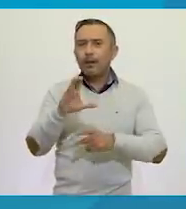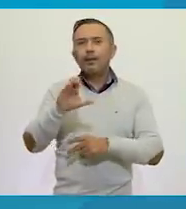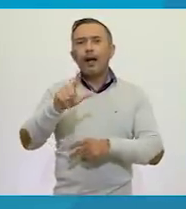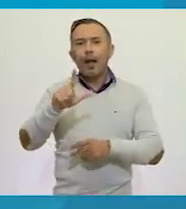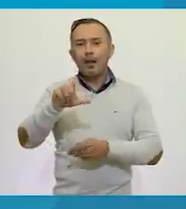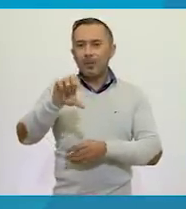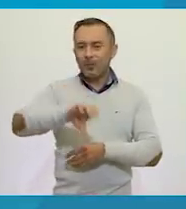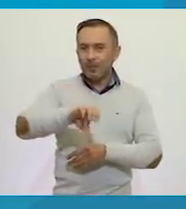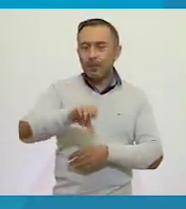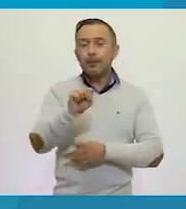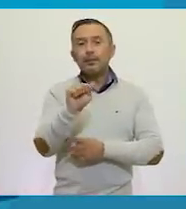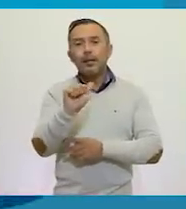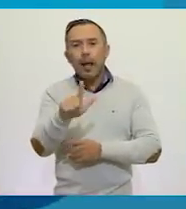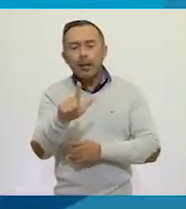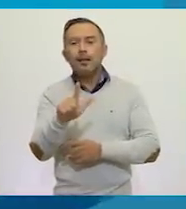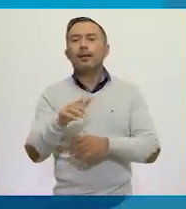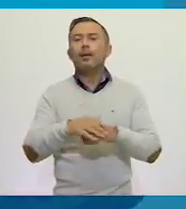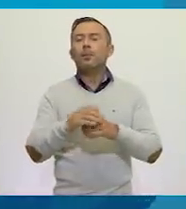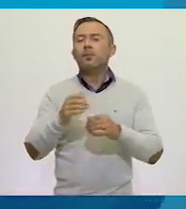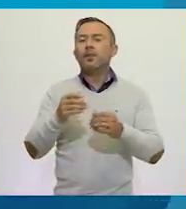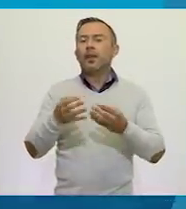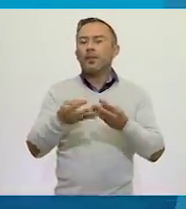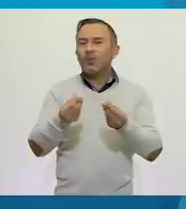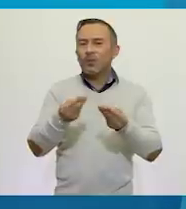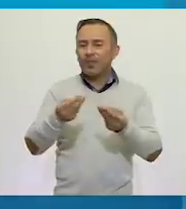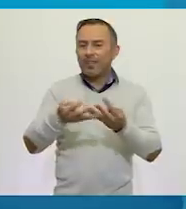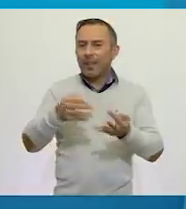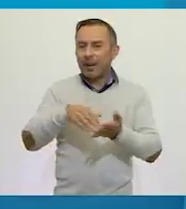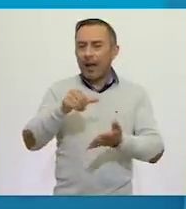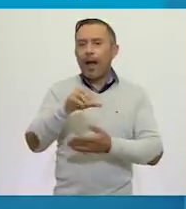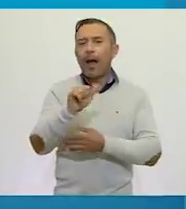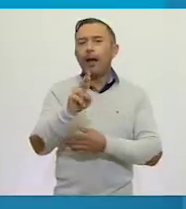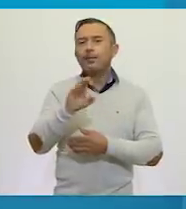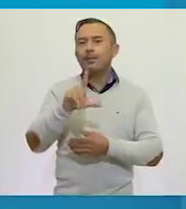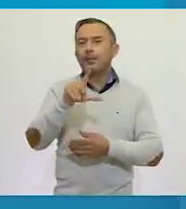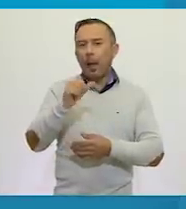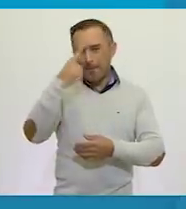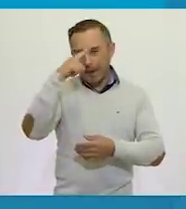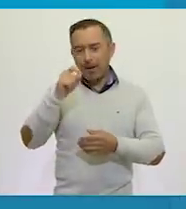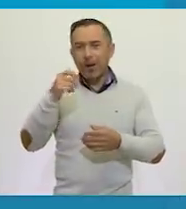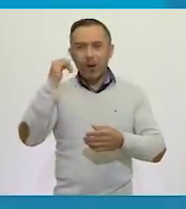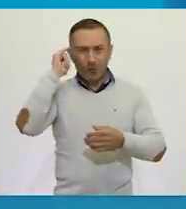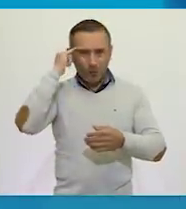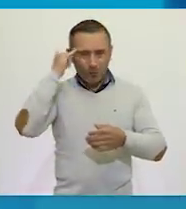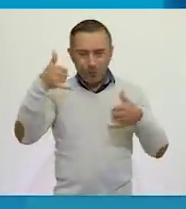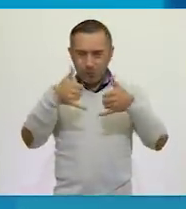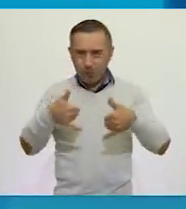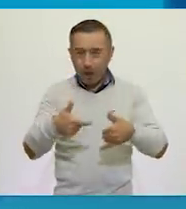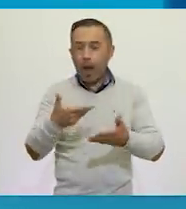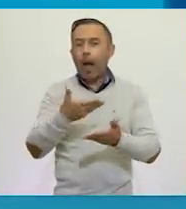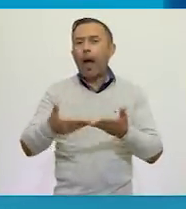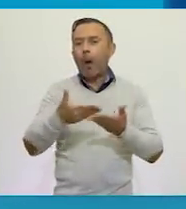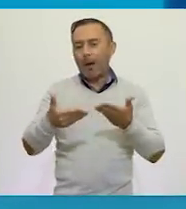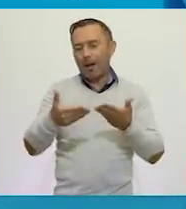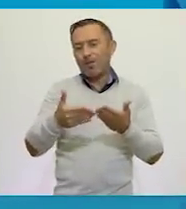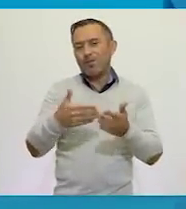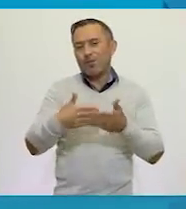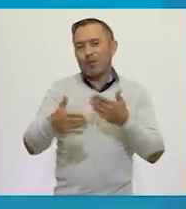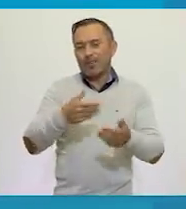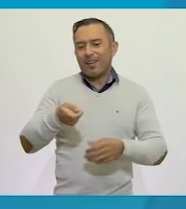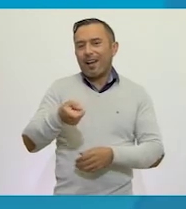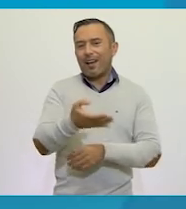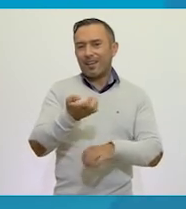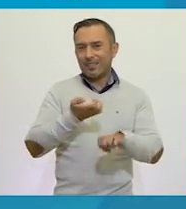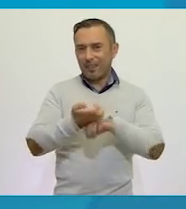y arcilla para la alfarería. Abarcaba lo que actualmente conocemos como el estado de Oaxaca y parte de los